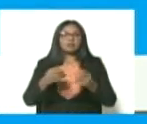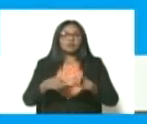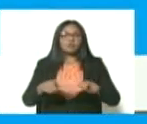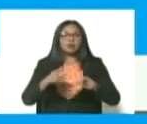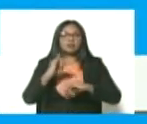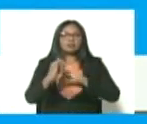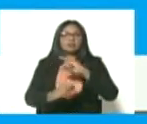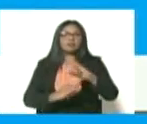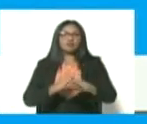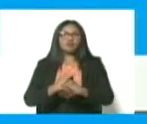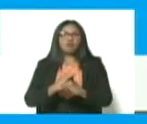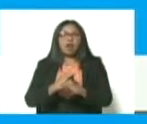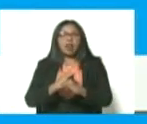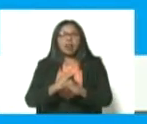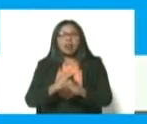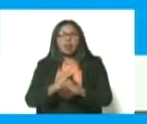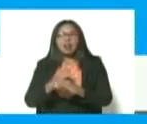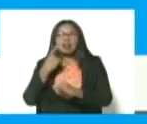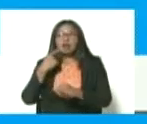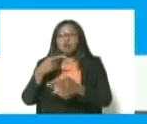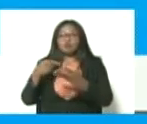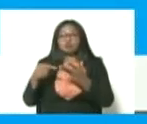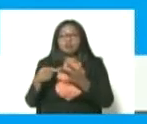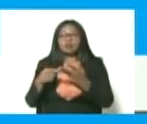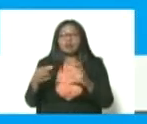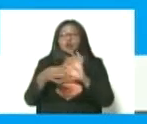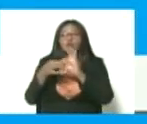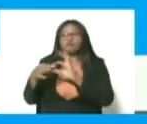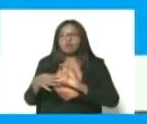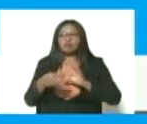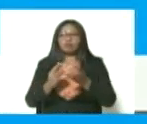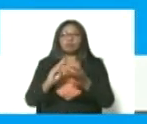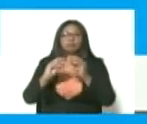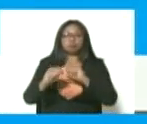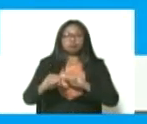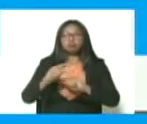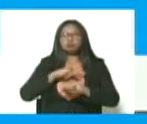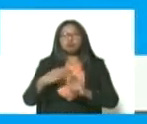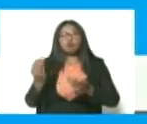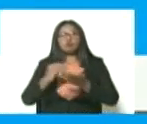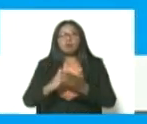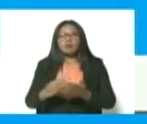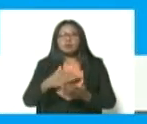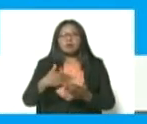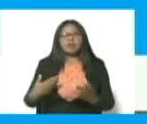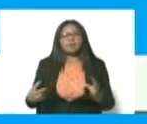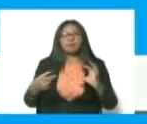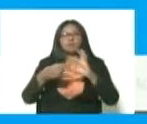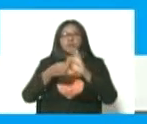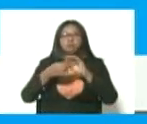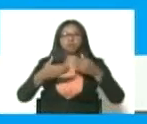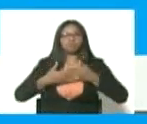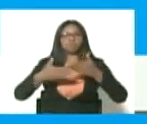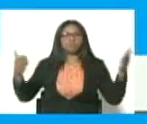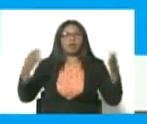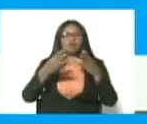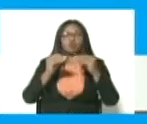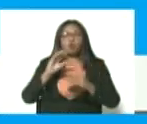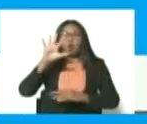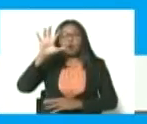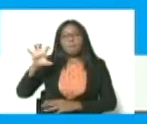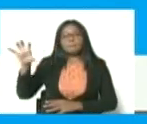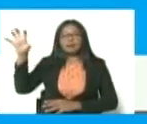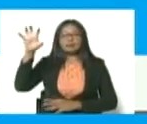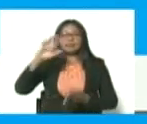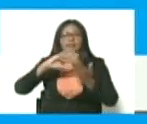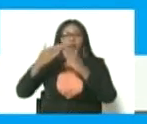las relaciones que fueron destruidas en su momento. Venezuela tiene los brazos abiertos a todos los países de la comunidad